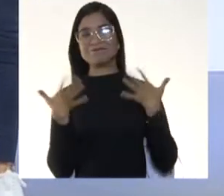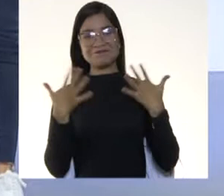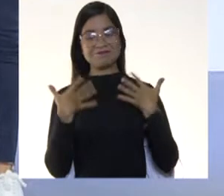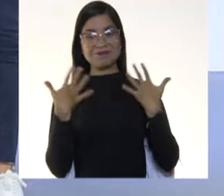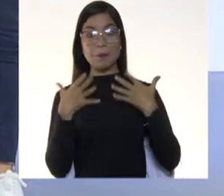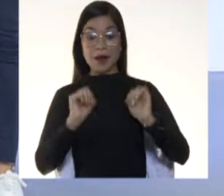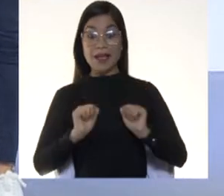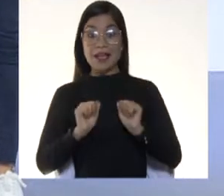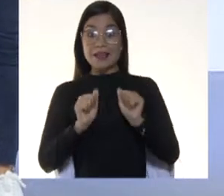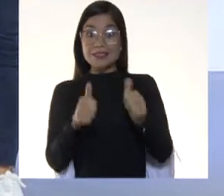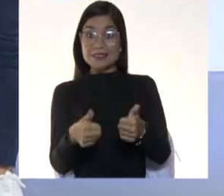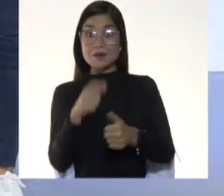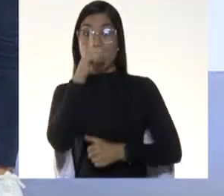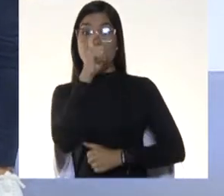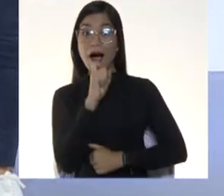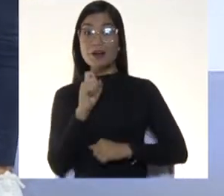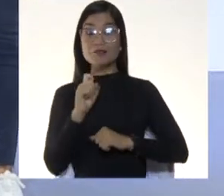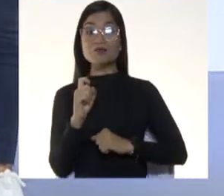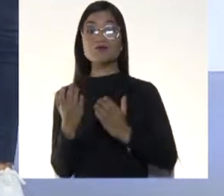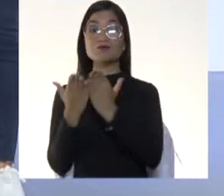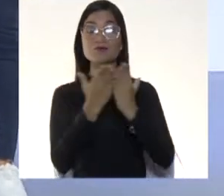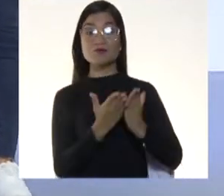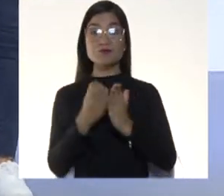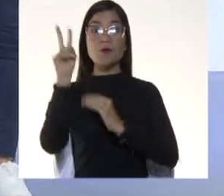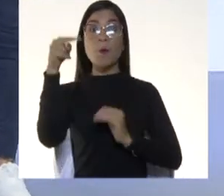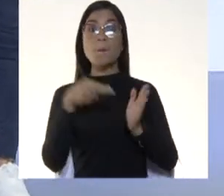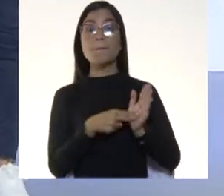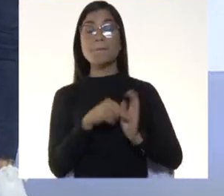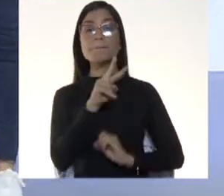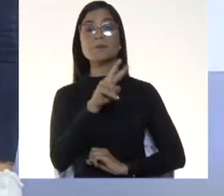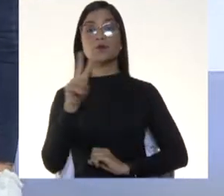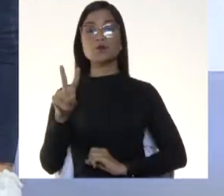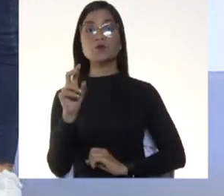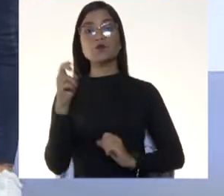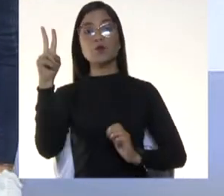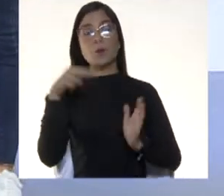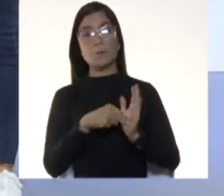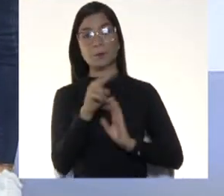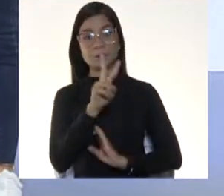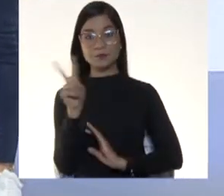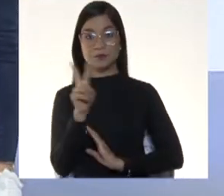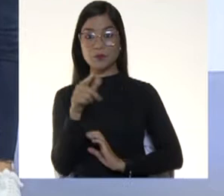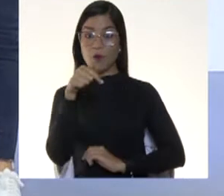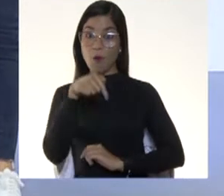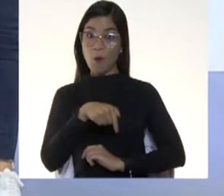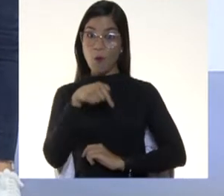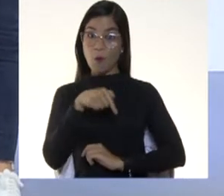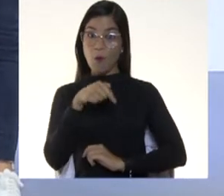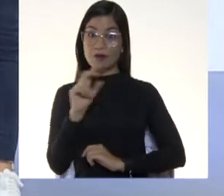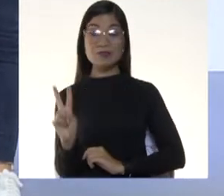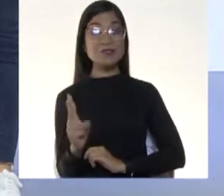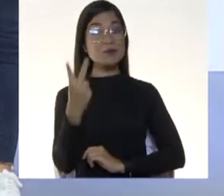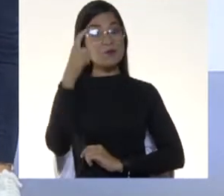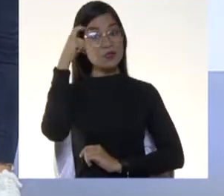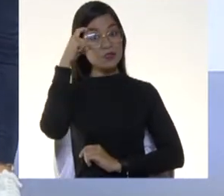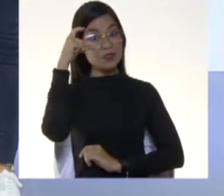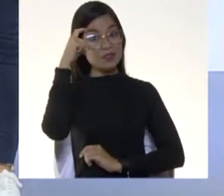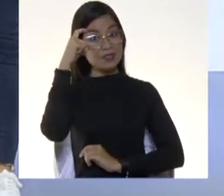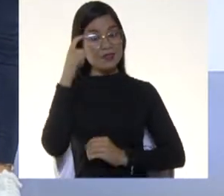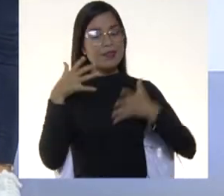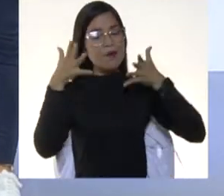porque iniciamos este año escolar 2021-2022 y hoy vamos a estar en nuestro segundo día